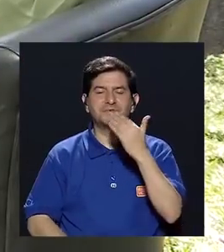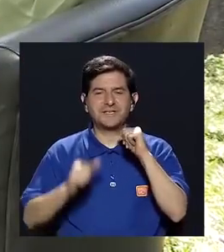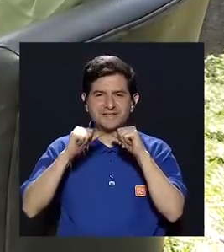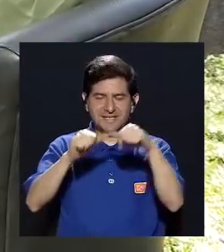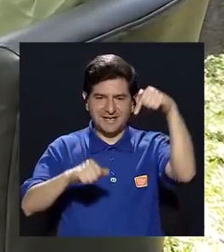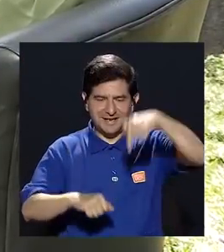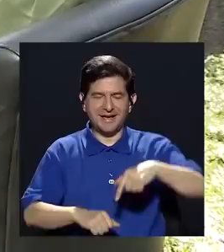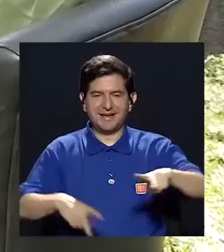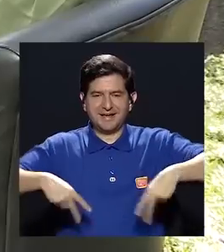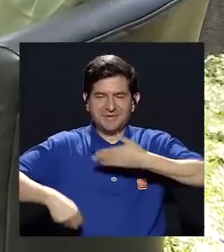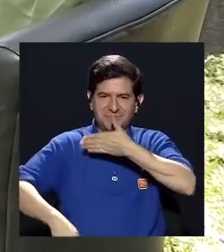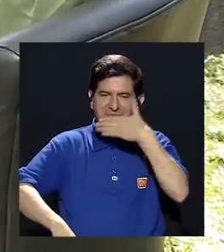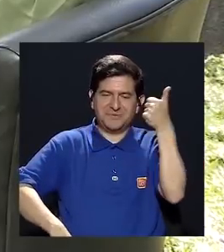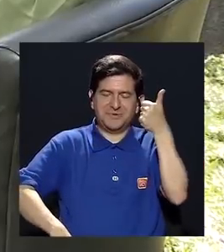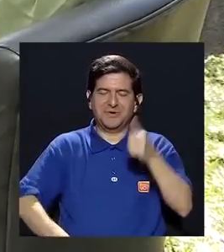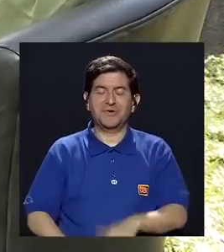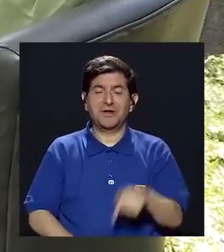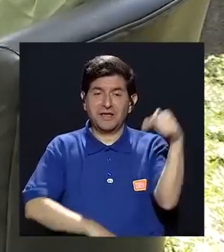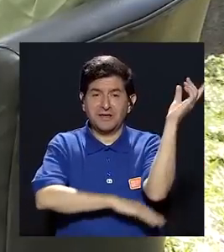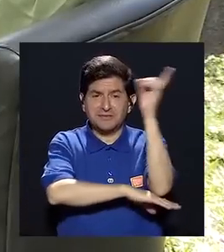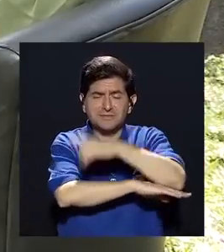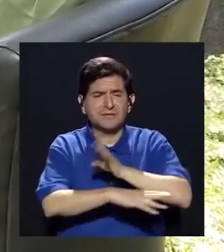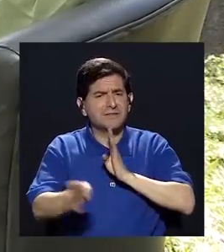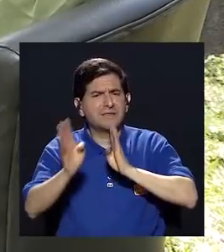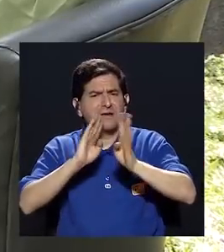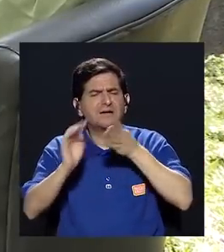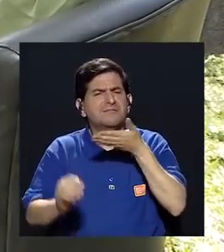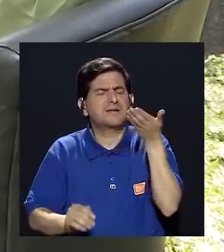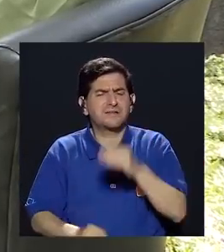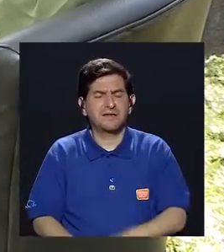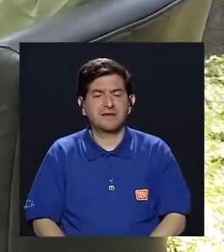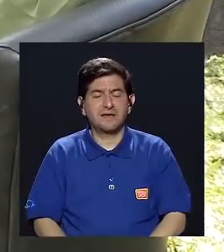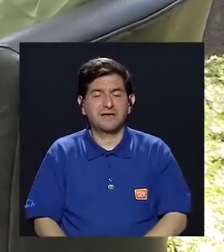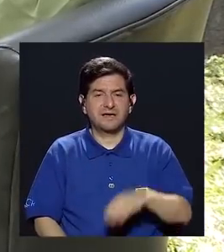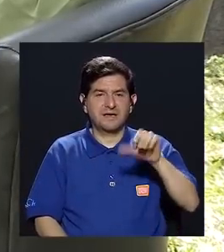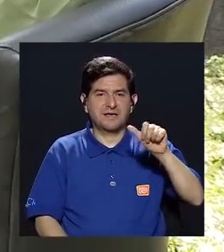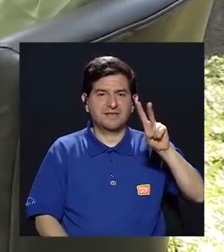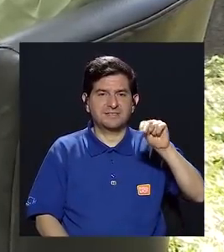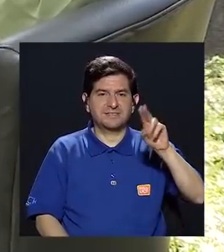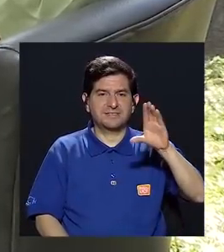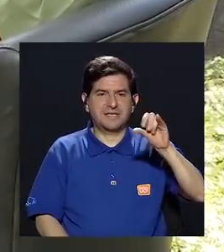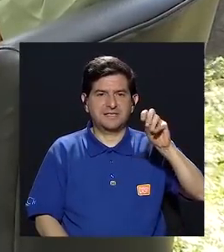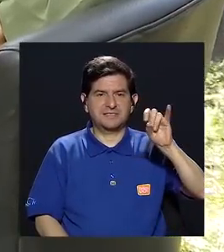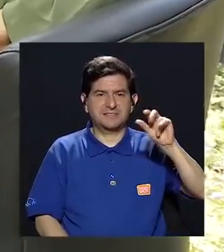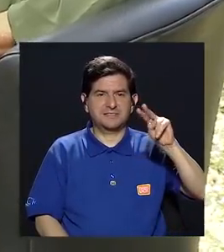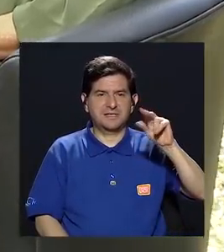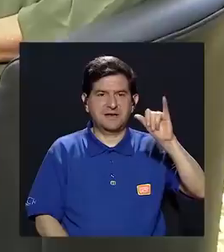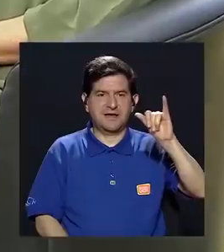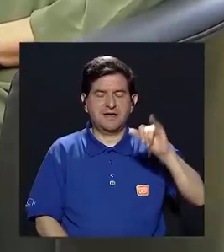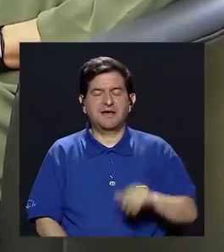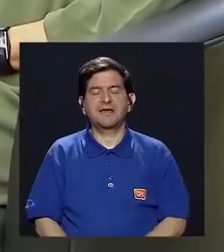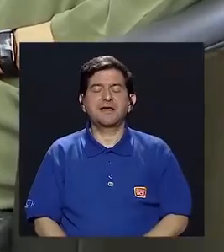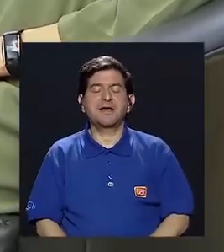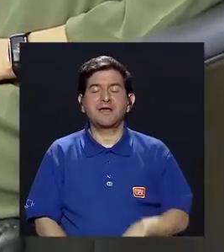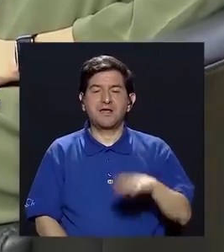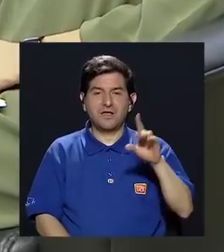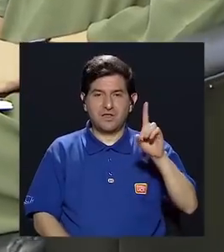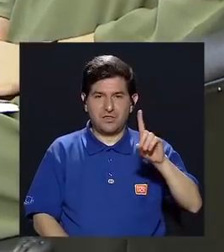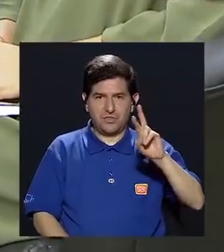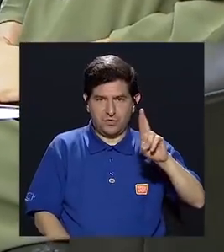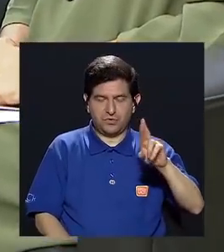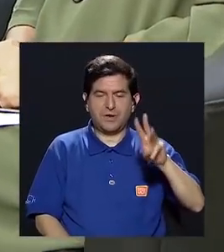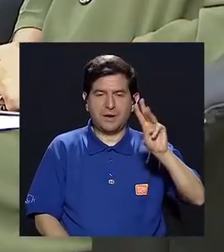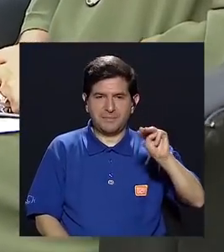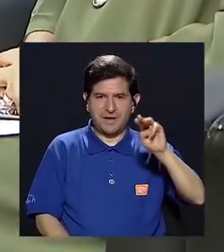Gracias por continuar con nosotros en Vivir Mejor. El día de hoy conversando acerca de los en Sinai. Para ello nos acompaña la doctora María Eugenia